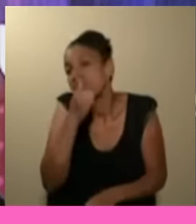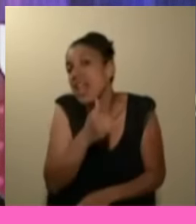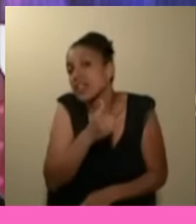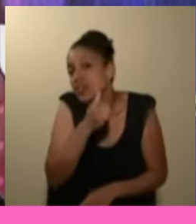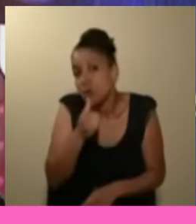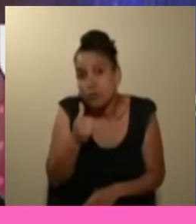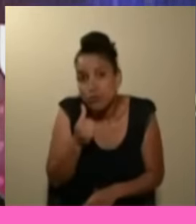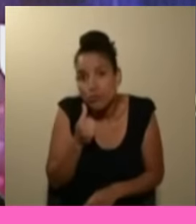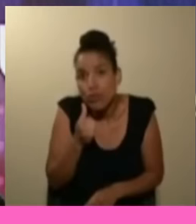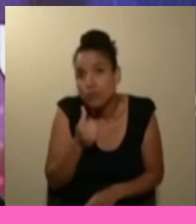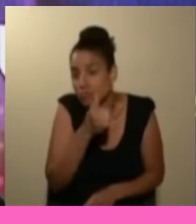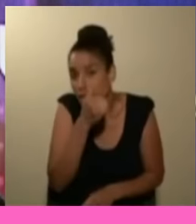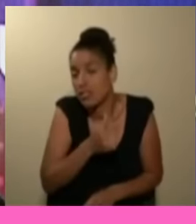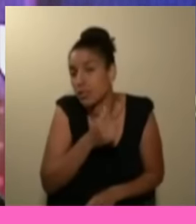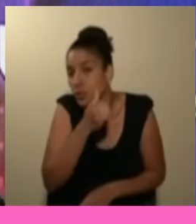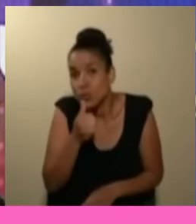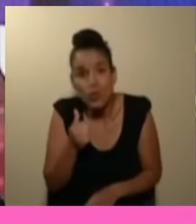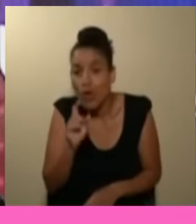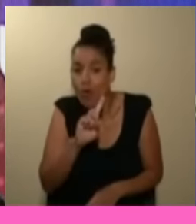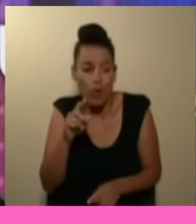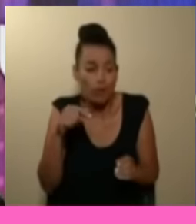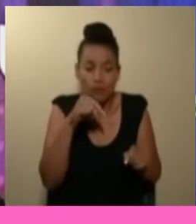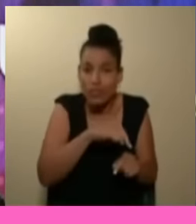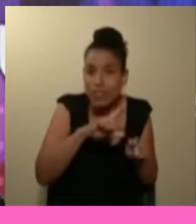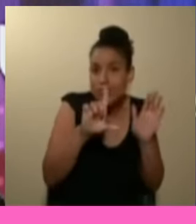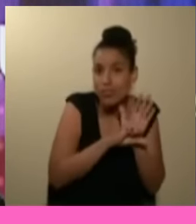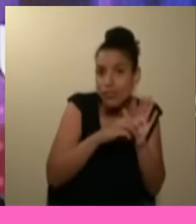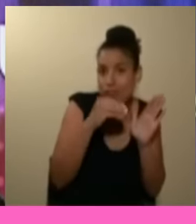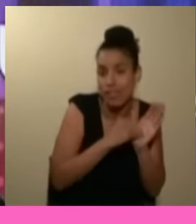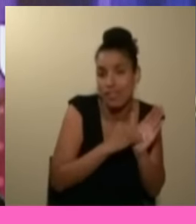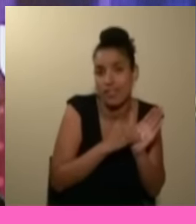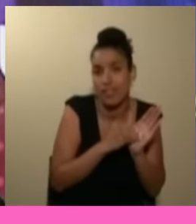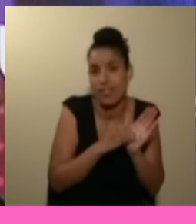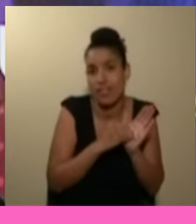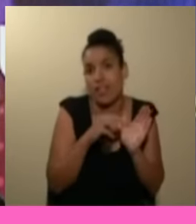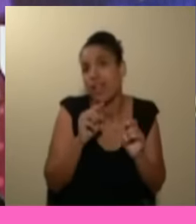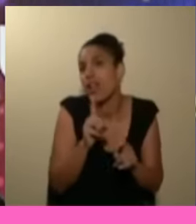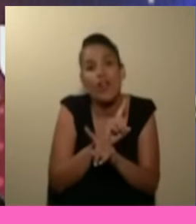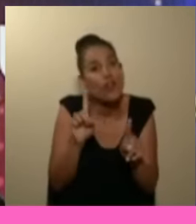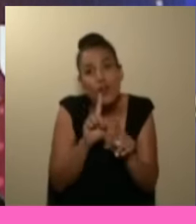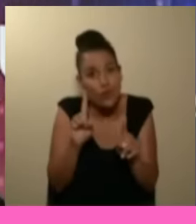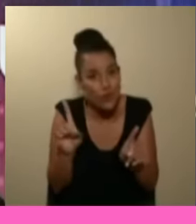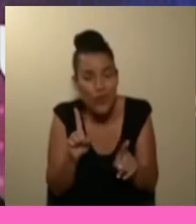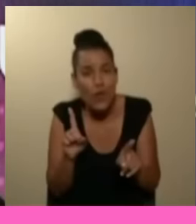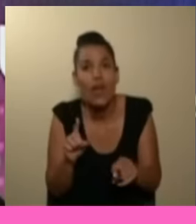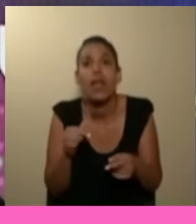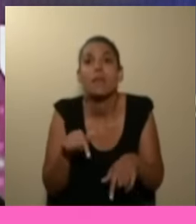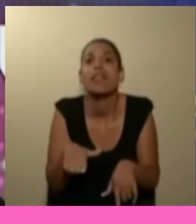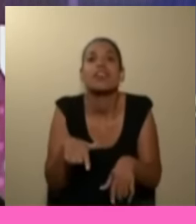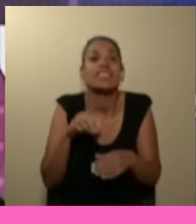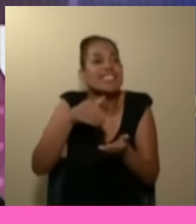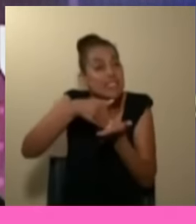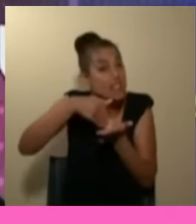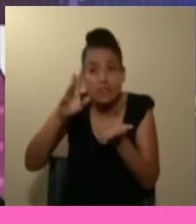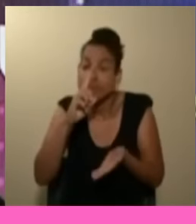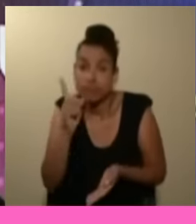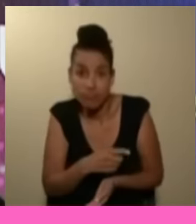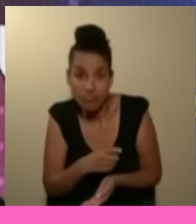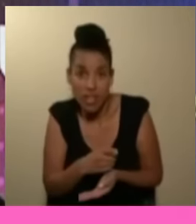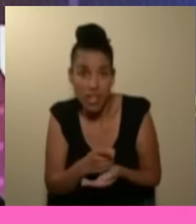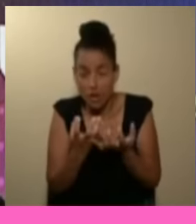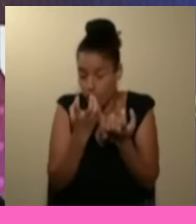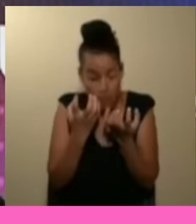no pasa por tener este mecanismo. No puede ser el argumento de que esto no está mal porque no va a haber. Si no va a haber desalojo exprés, no